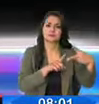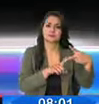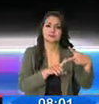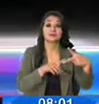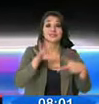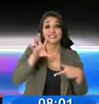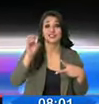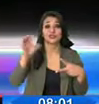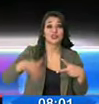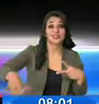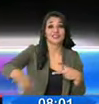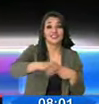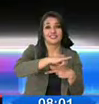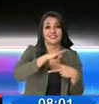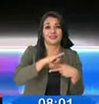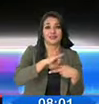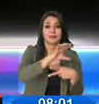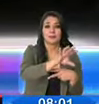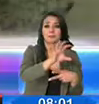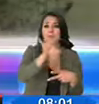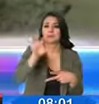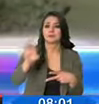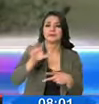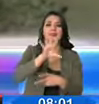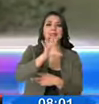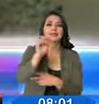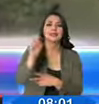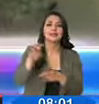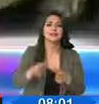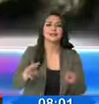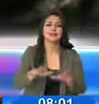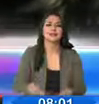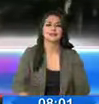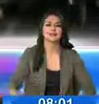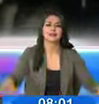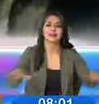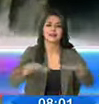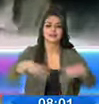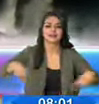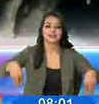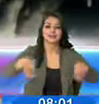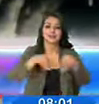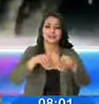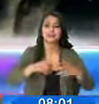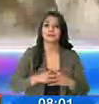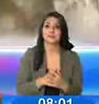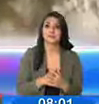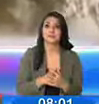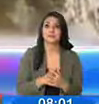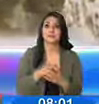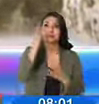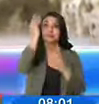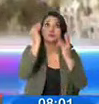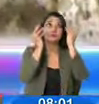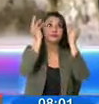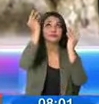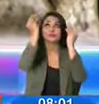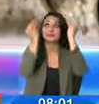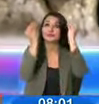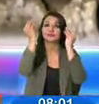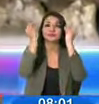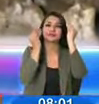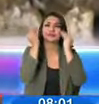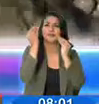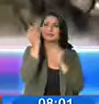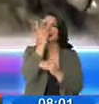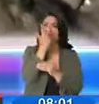50 cavernas, distribuidas en unas 500 hectáreas de terreno. En ellas, las estalactitas y estalagmitas, con sus